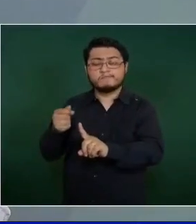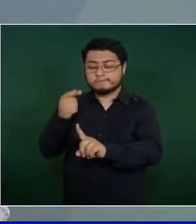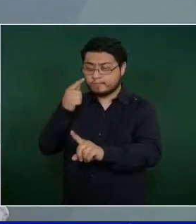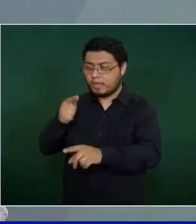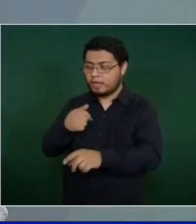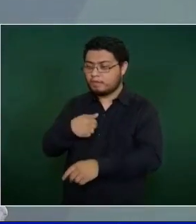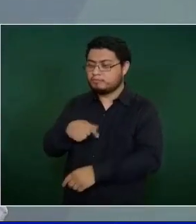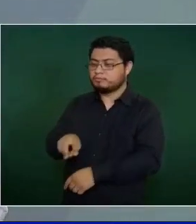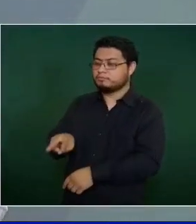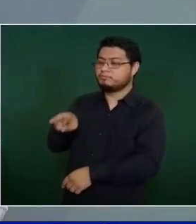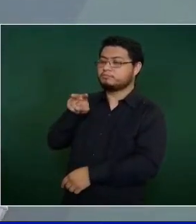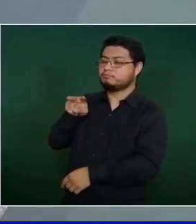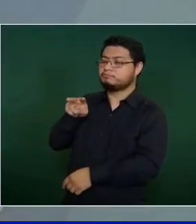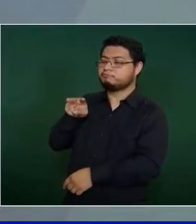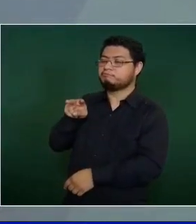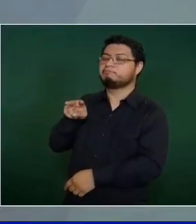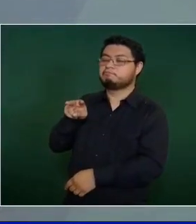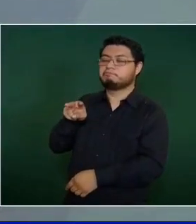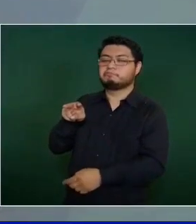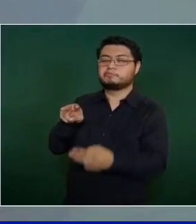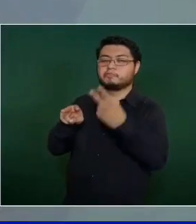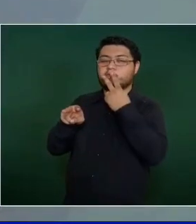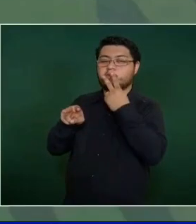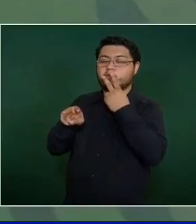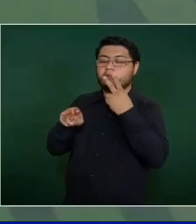y se está fumando un puro.